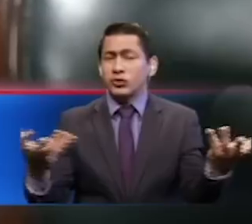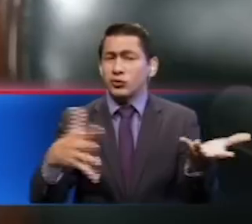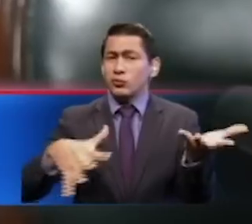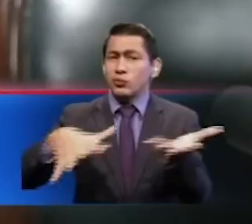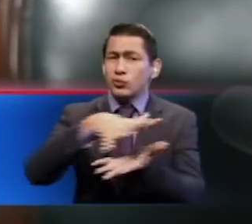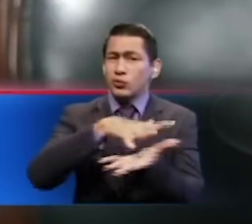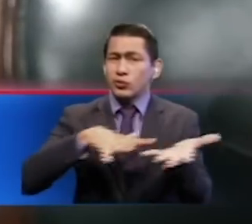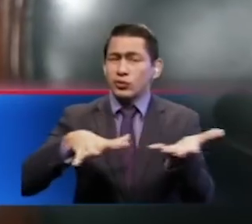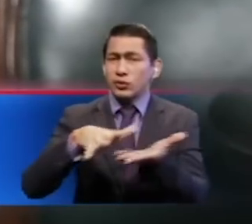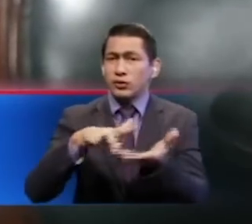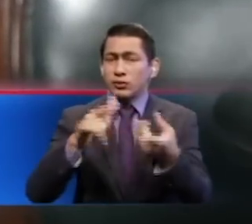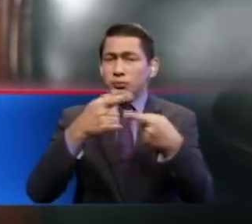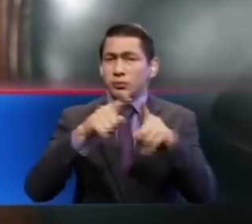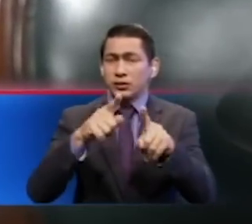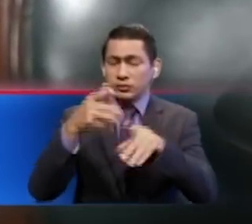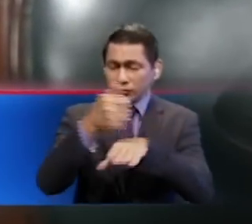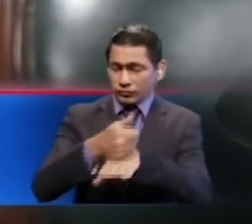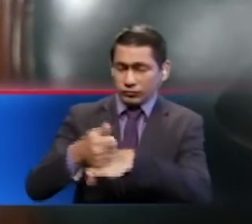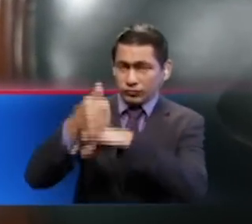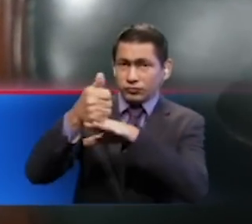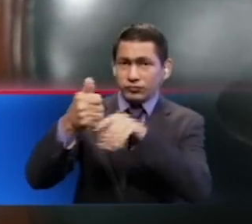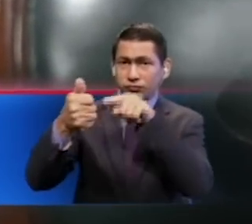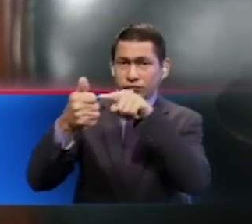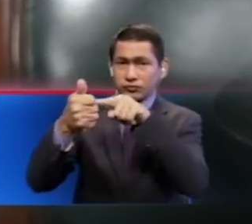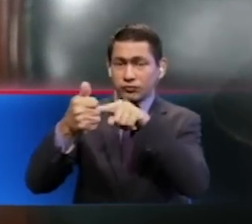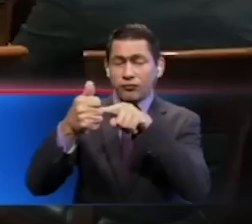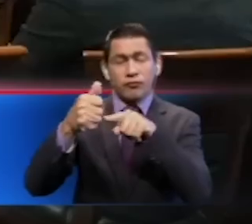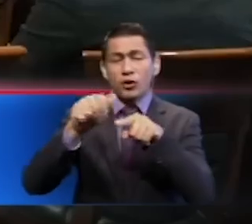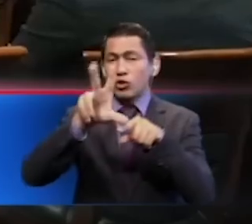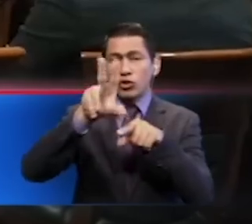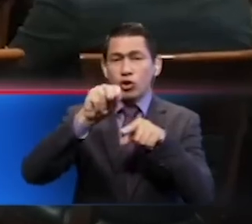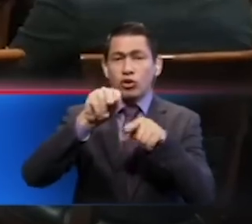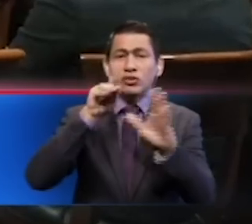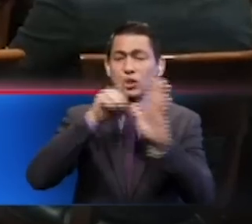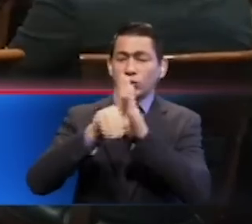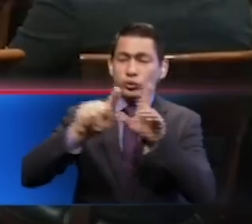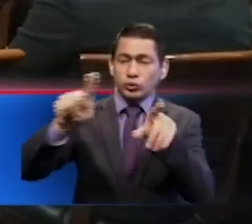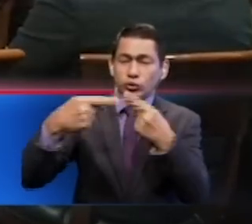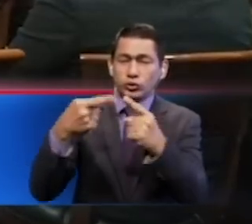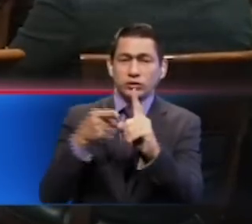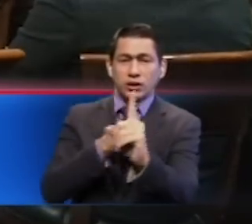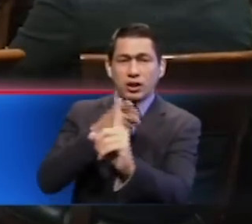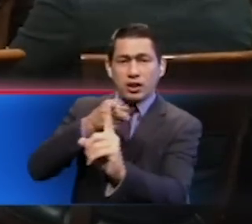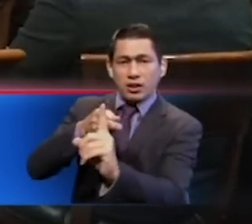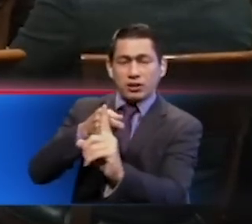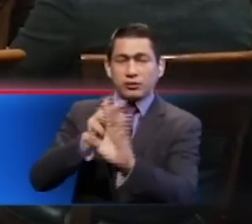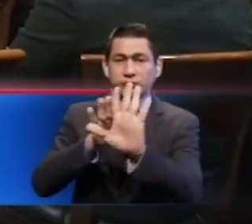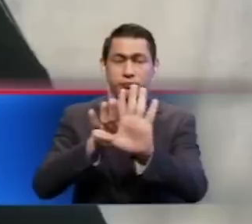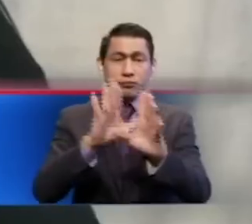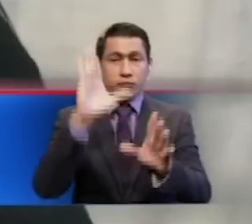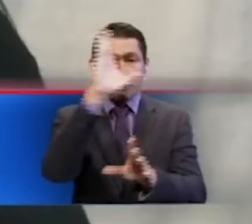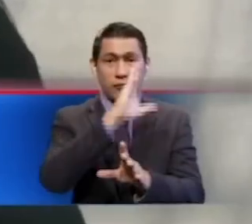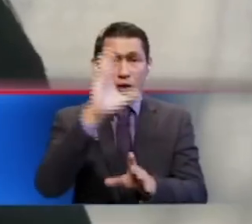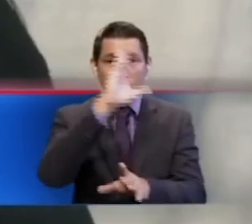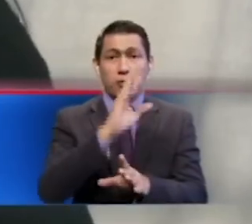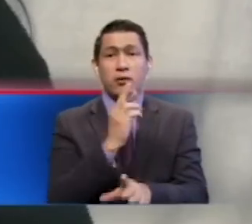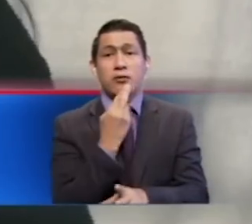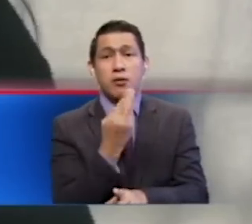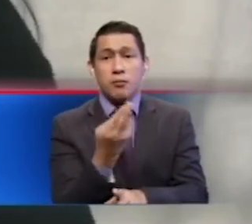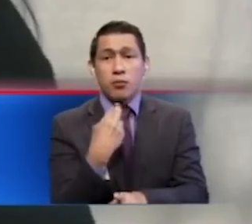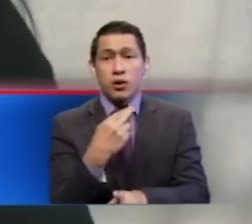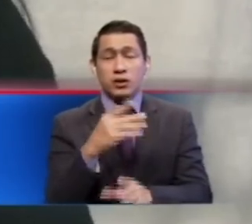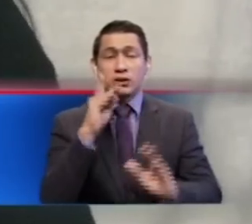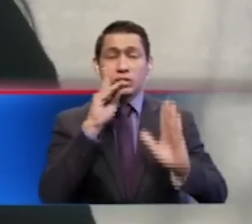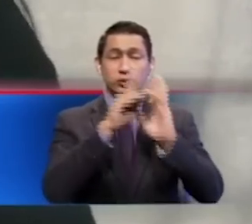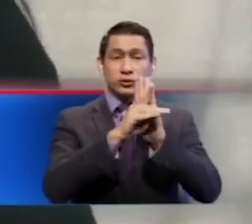240. La consejera Elena Nájera no fue incluida en la denuncia. El noticiero buscó una respuesta de la presidenta del CNE respecto